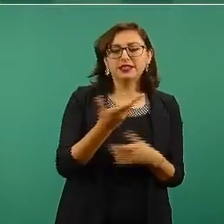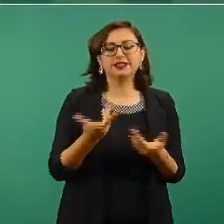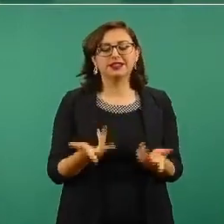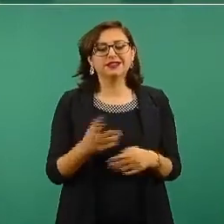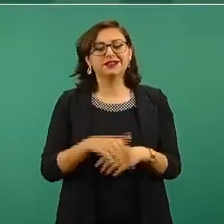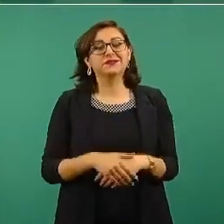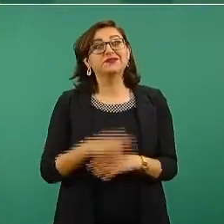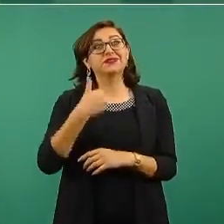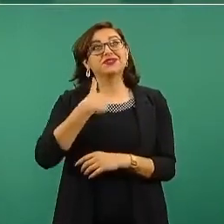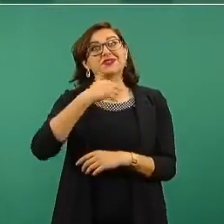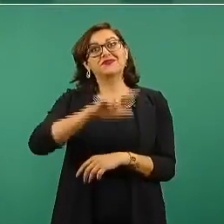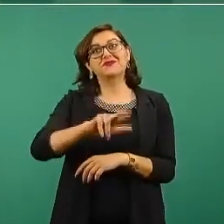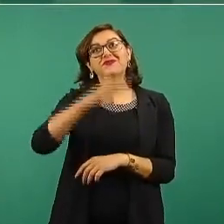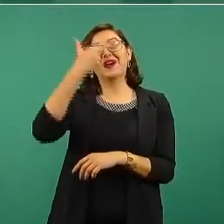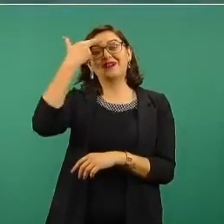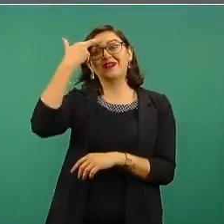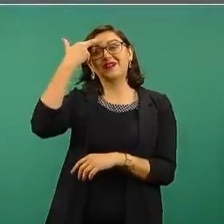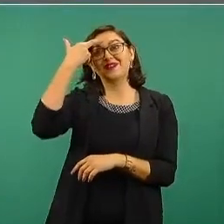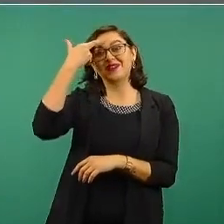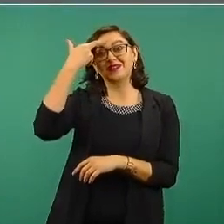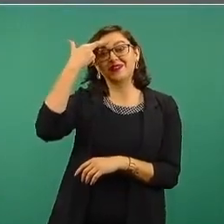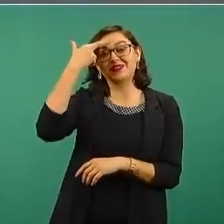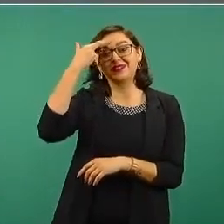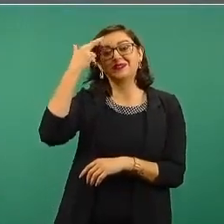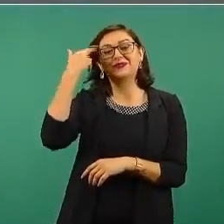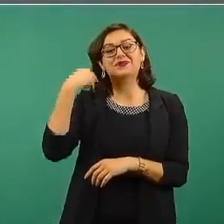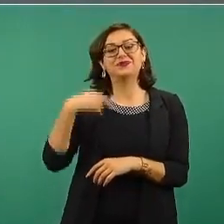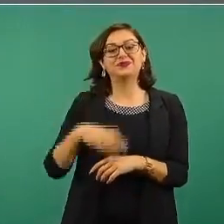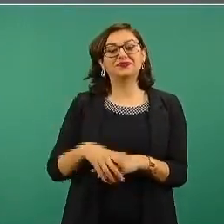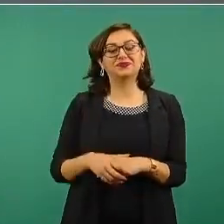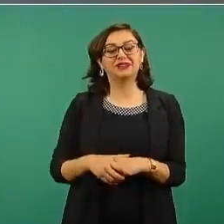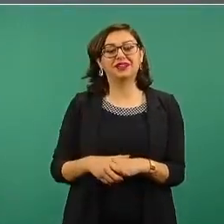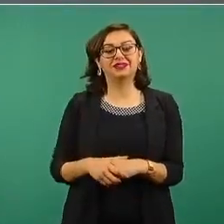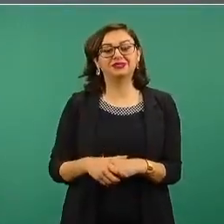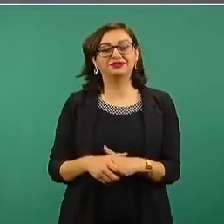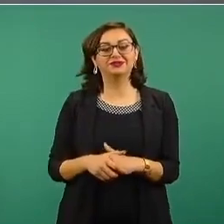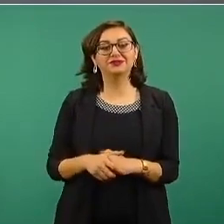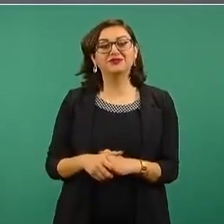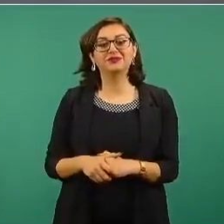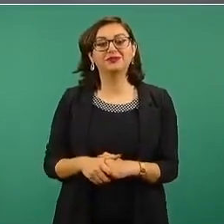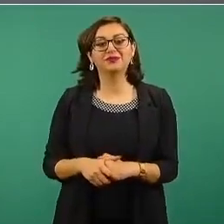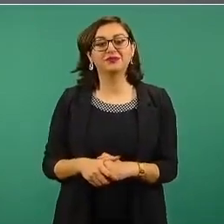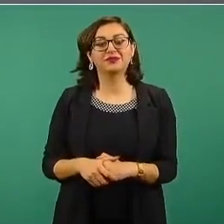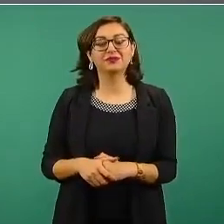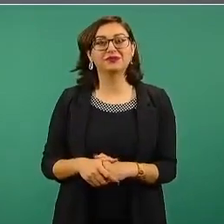cuando el debate que me toca enfrentar a